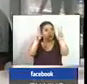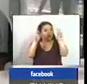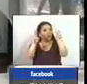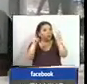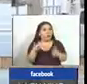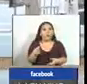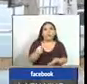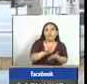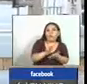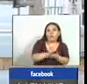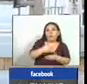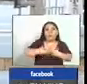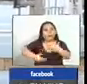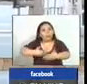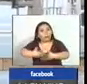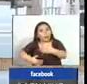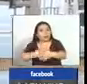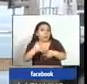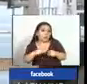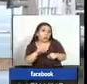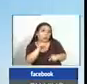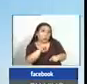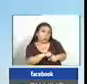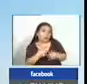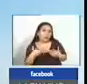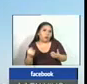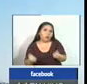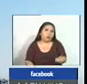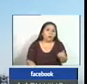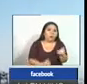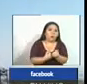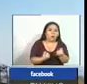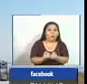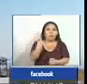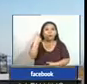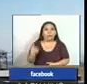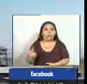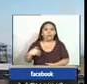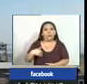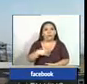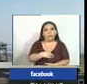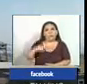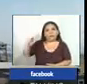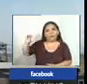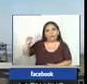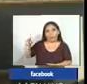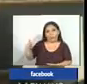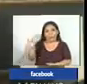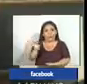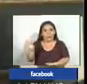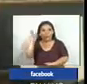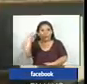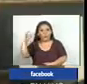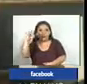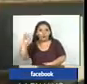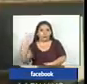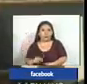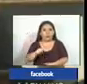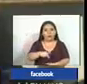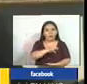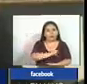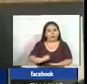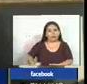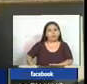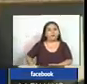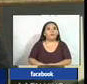que tendrá el proceso pero esta parte está siendo apoyada por los ministros de Obras Públicas de ambos países. Ella tiene detentadas